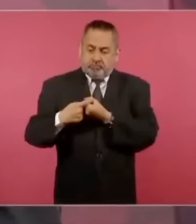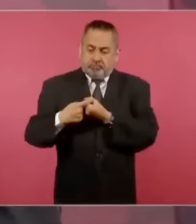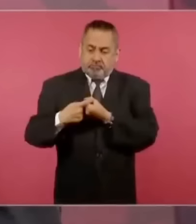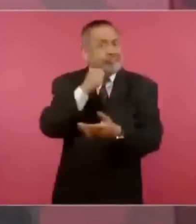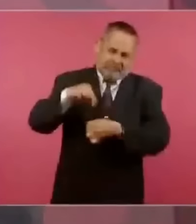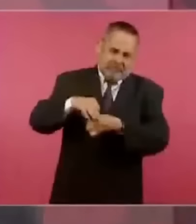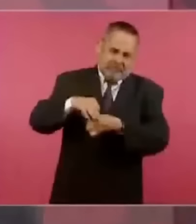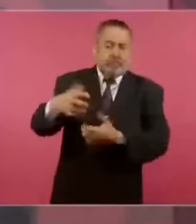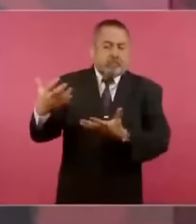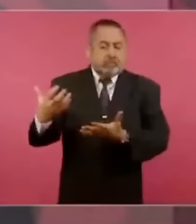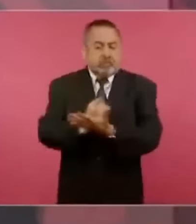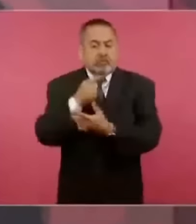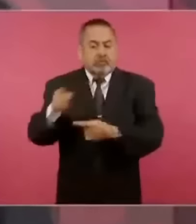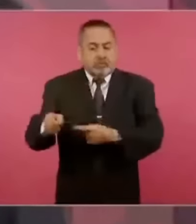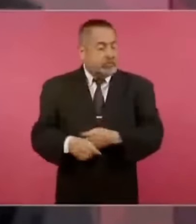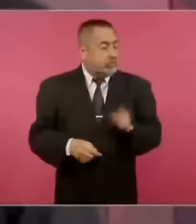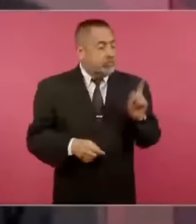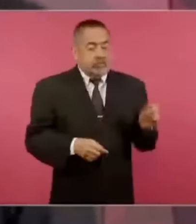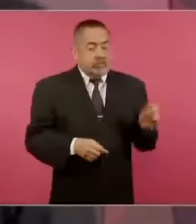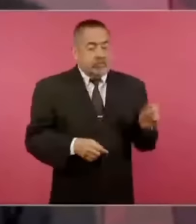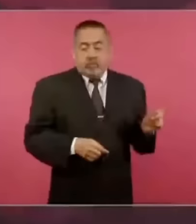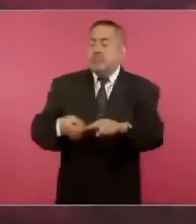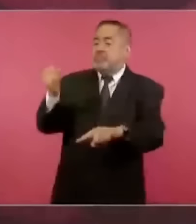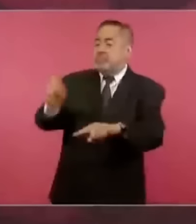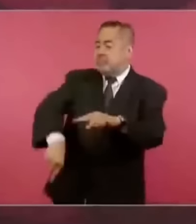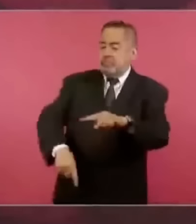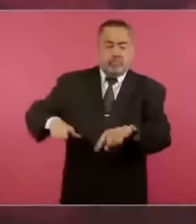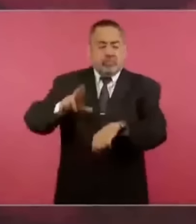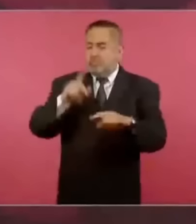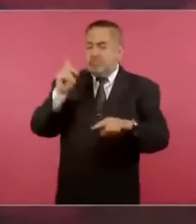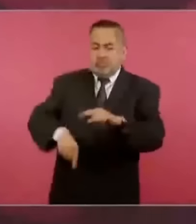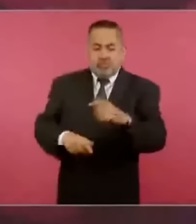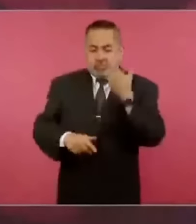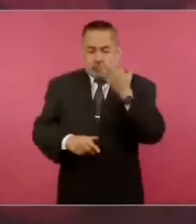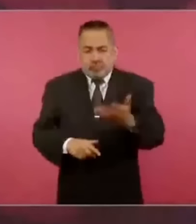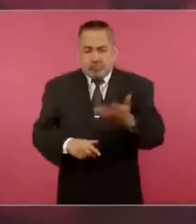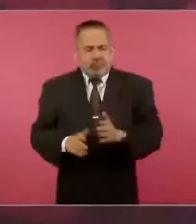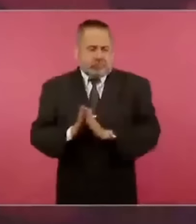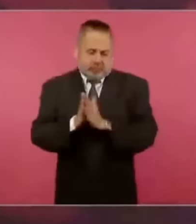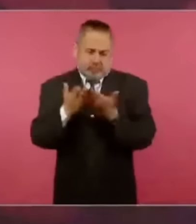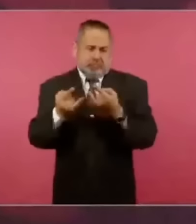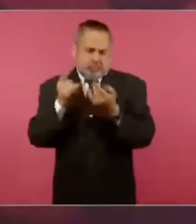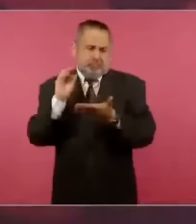y le querían robar la gobernatura, y también lo cuento,